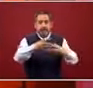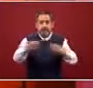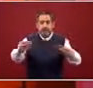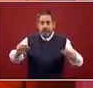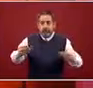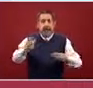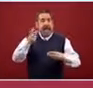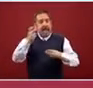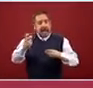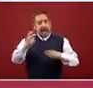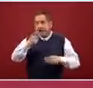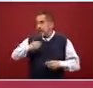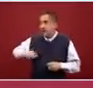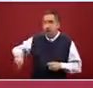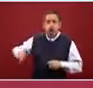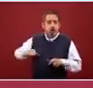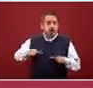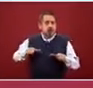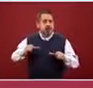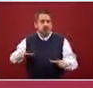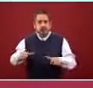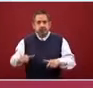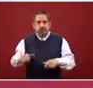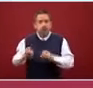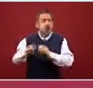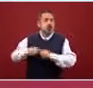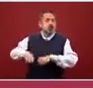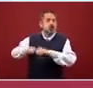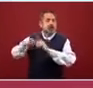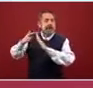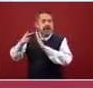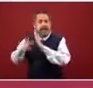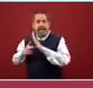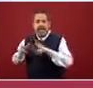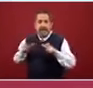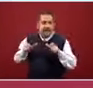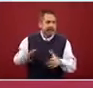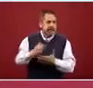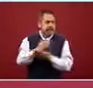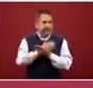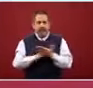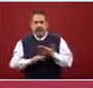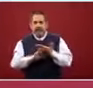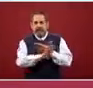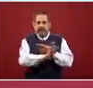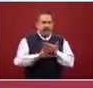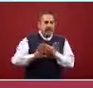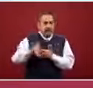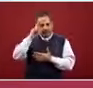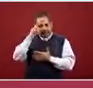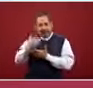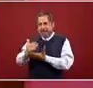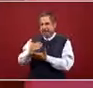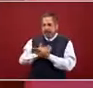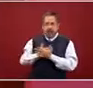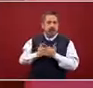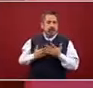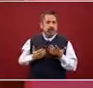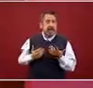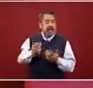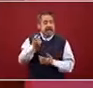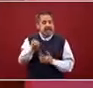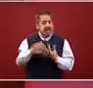las medidas colectivas, las medidas sociales de mitigación que